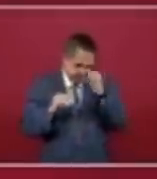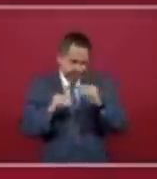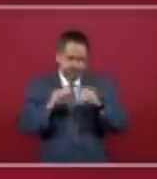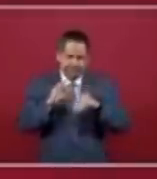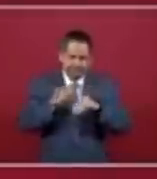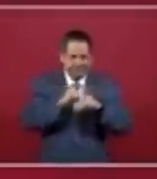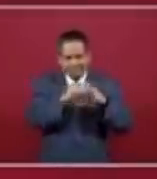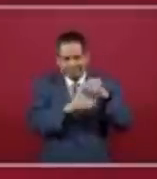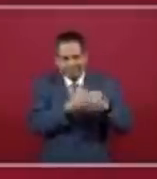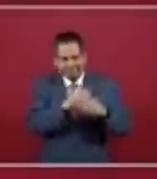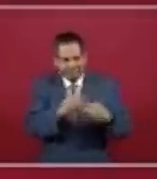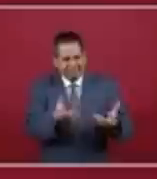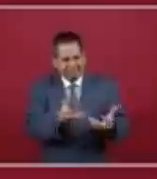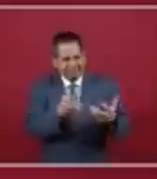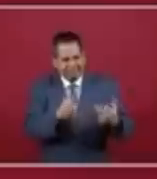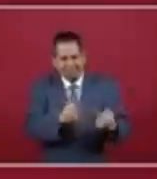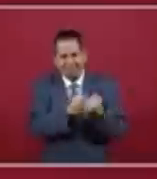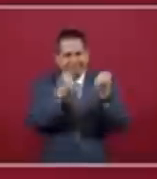el fuego.